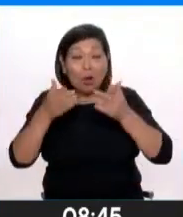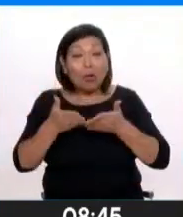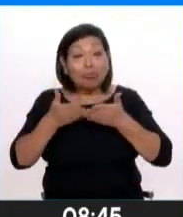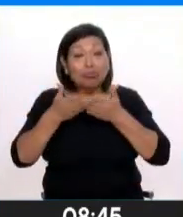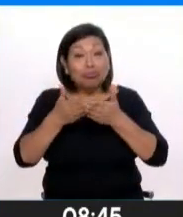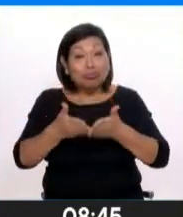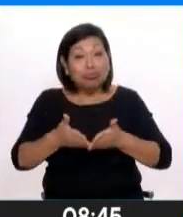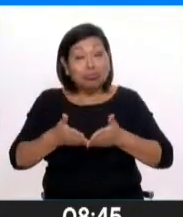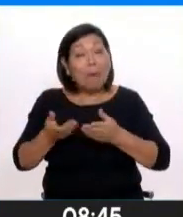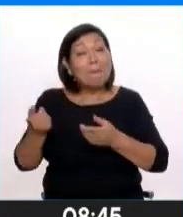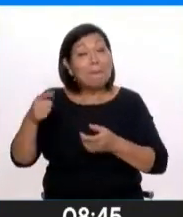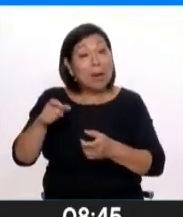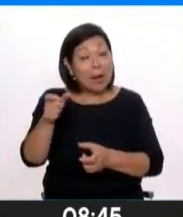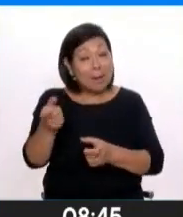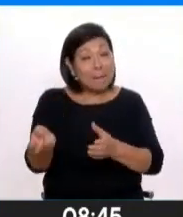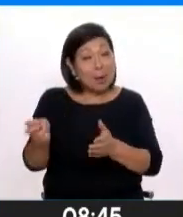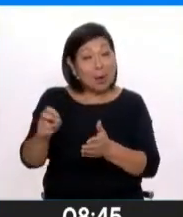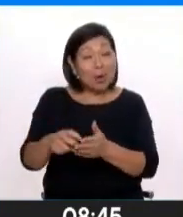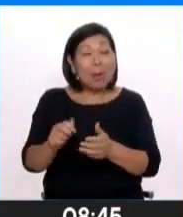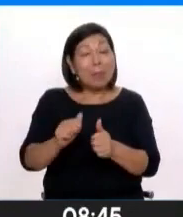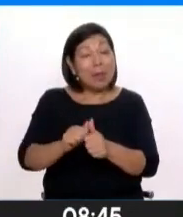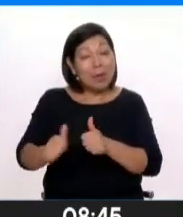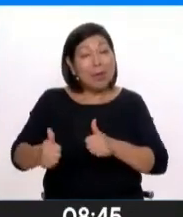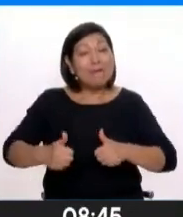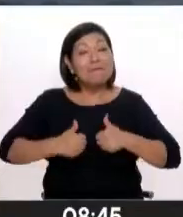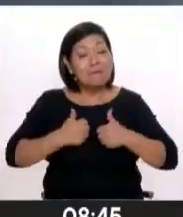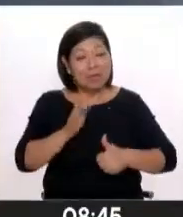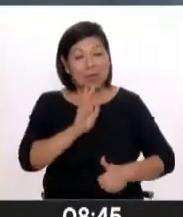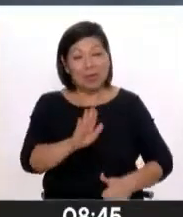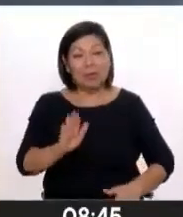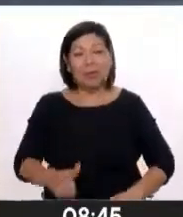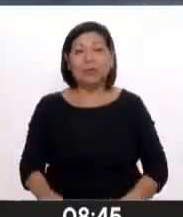atención integral a las poblaciones más alejadas del país.